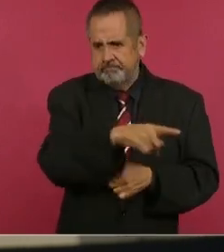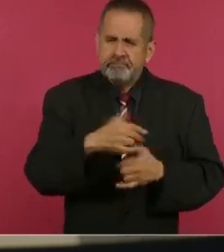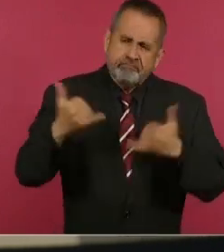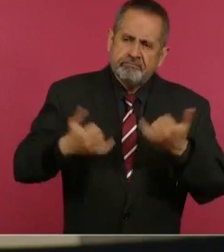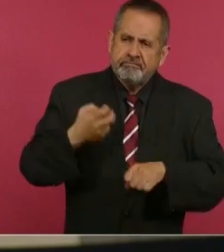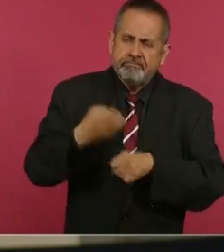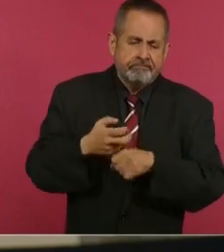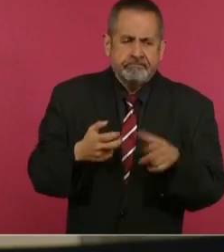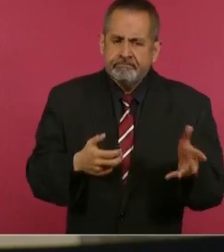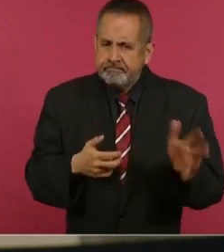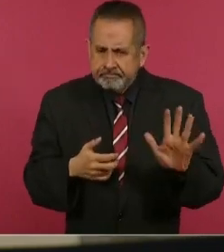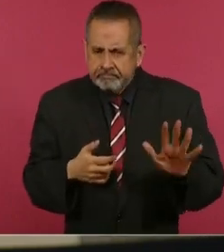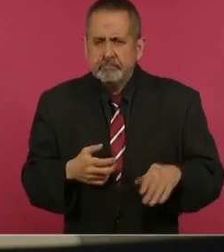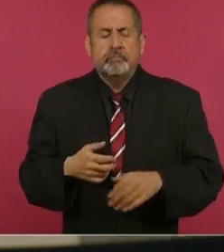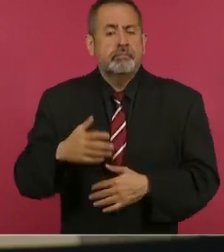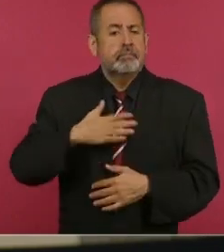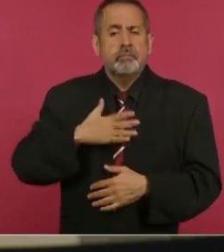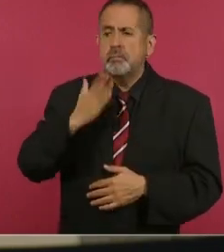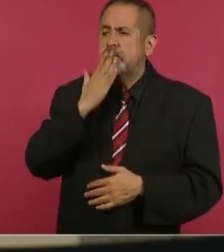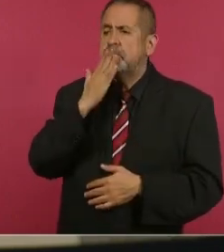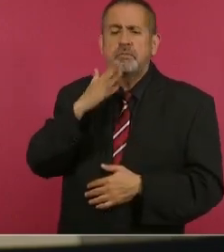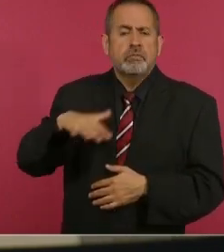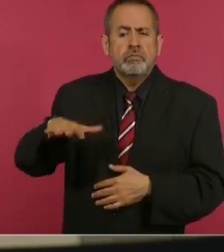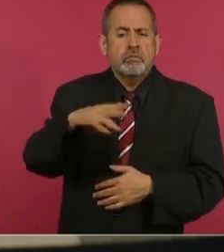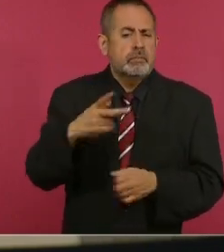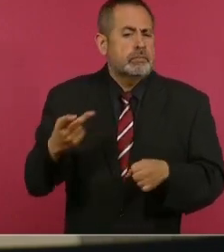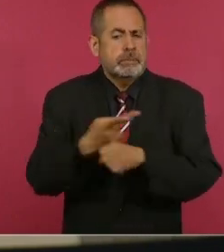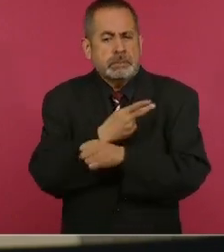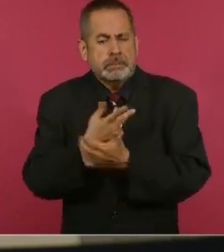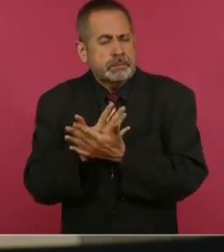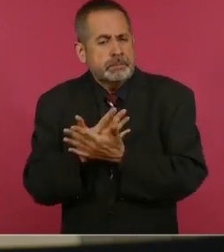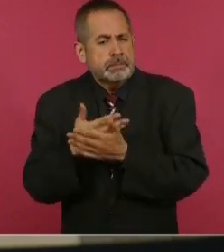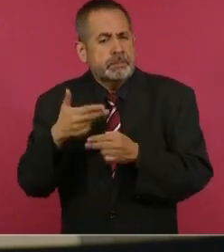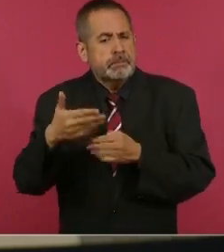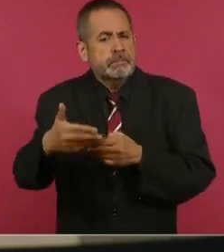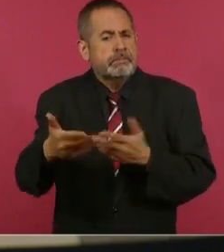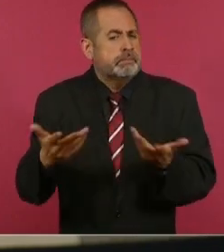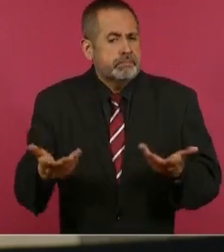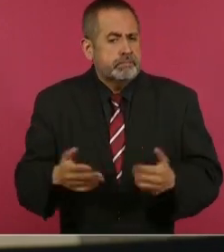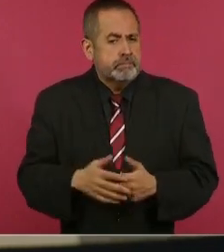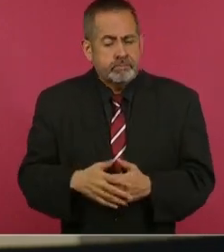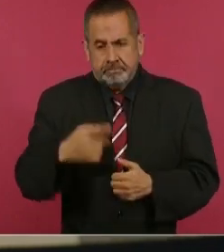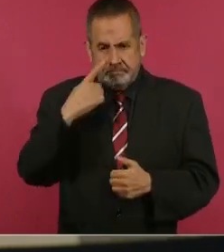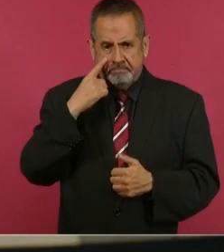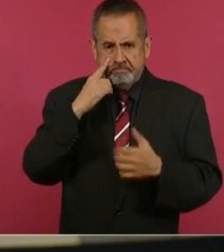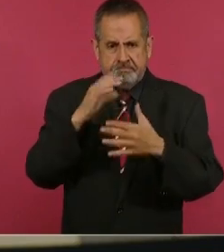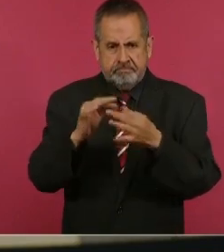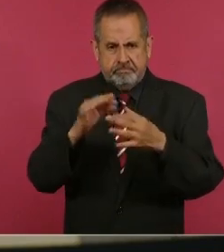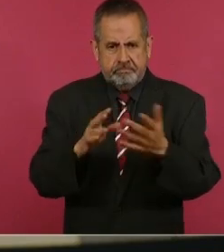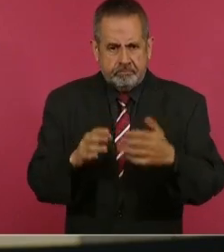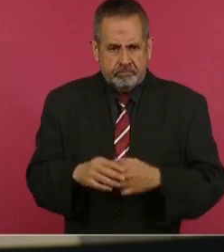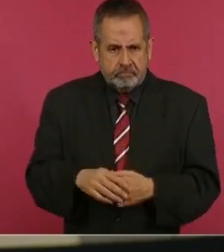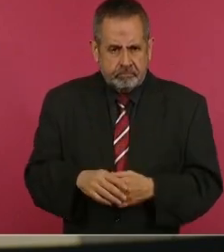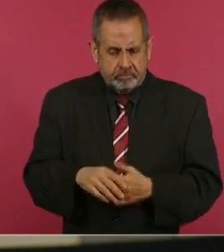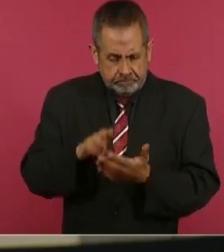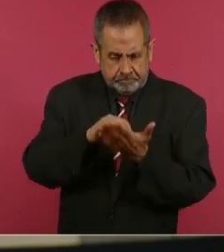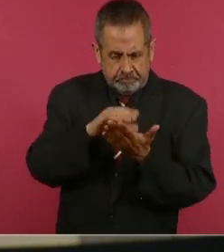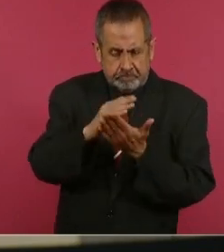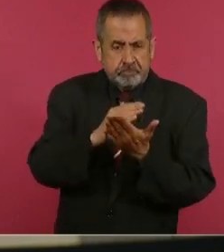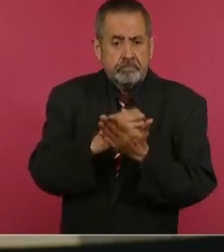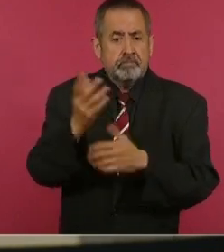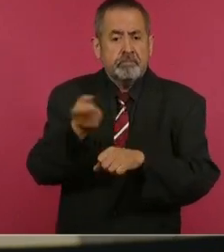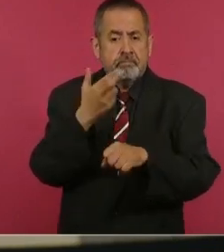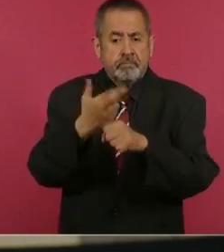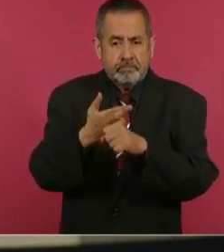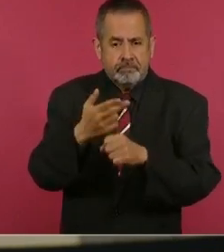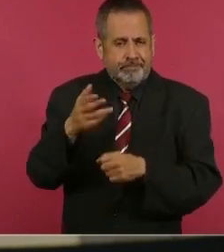lo que queremos saber en Sonora es, bueno, ¿qué se puede esperar? Mire, señor presidente, parte de los datos que ofreció la